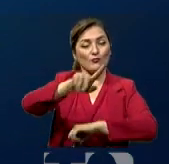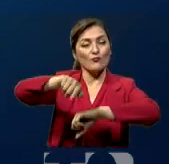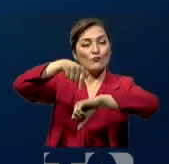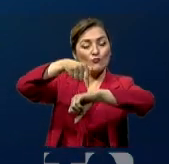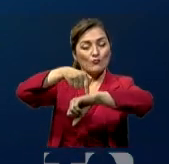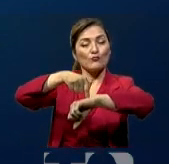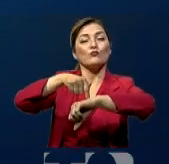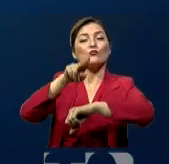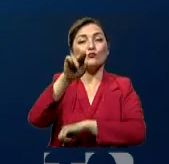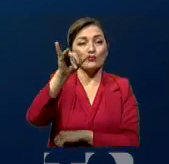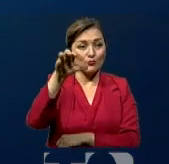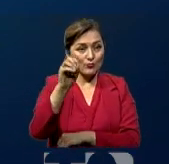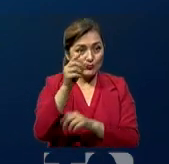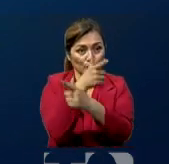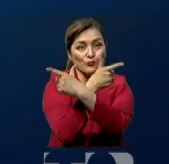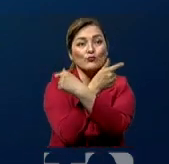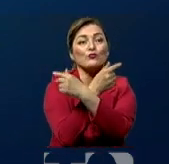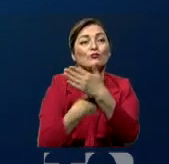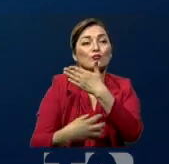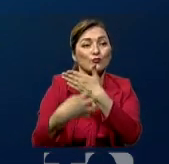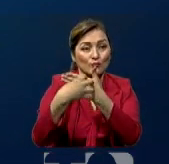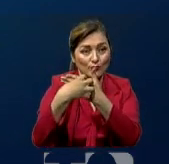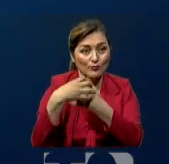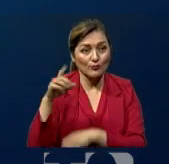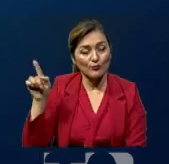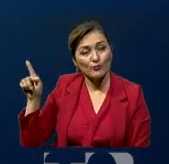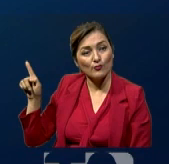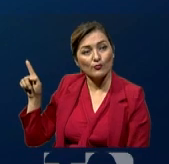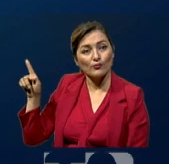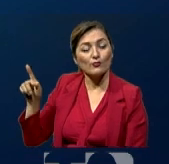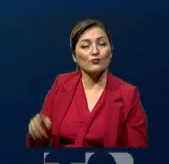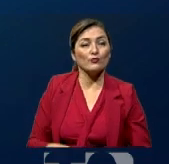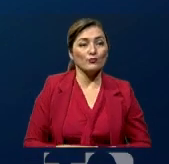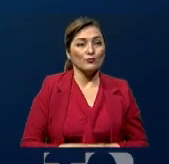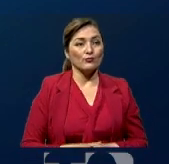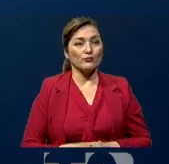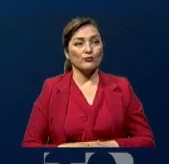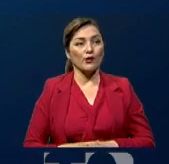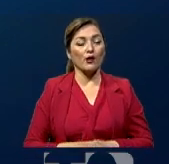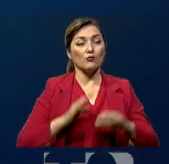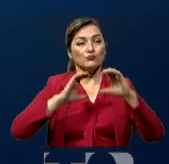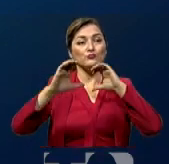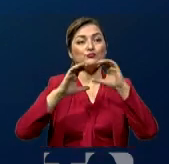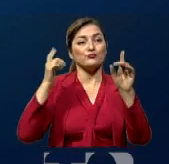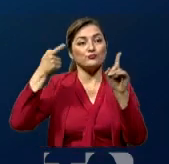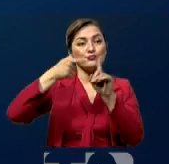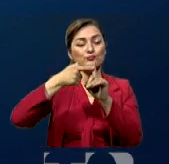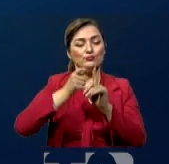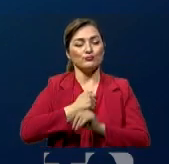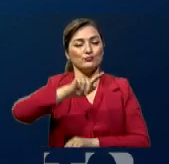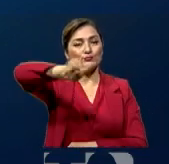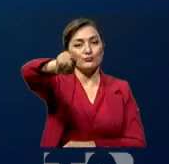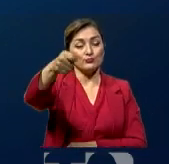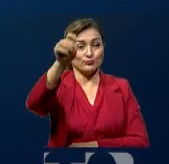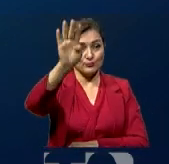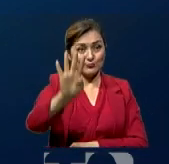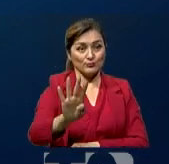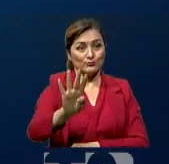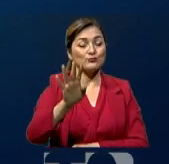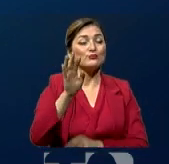en el Twitter y también en el Instagram, como tienen ahí. También se pueden comunicar directamente con nosotros a través